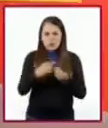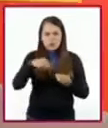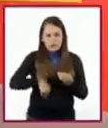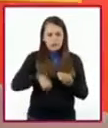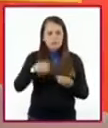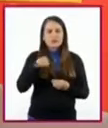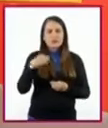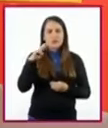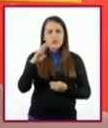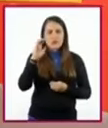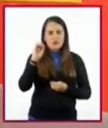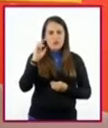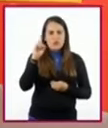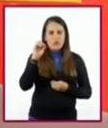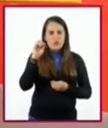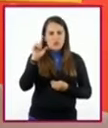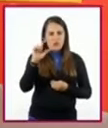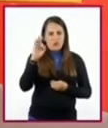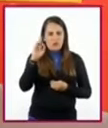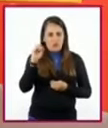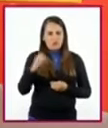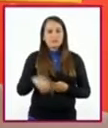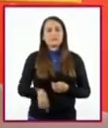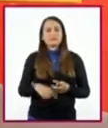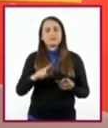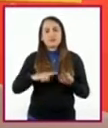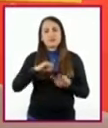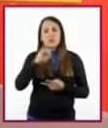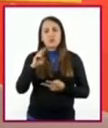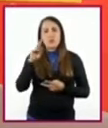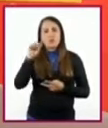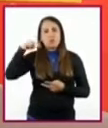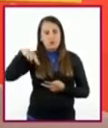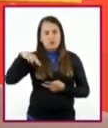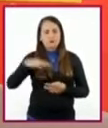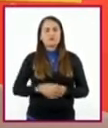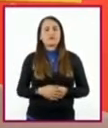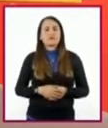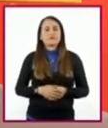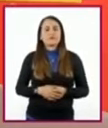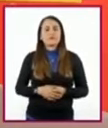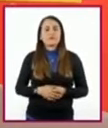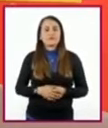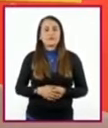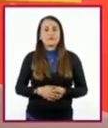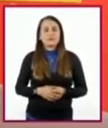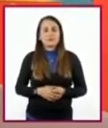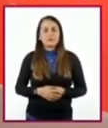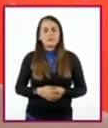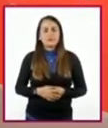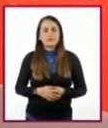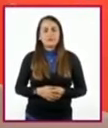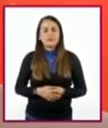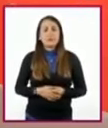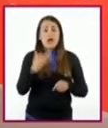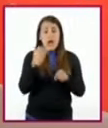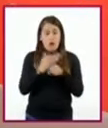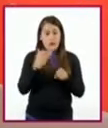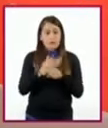profesor Rodolfo García Mejía. Y yo, el profesor Juan Carlos Alfonso Bense. Estamos